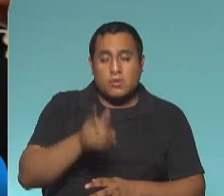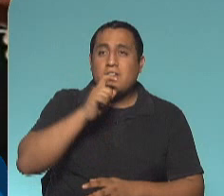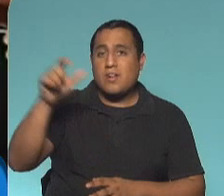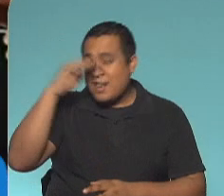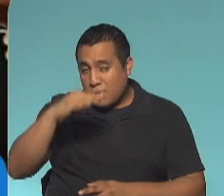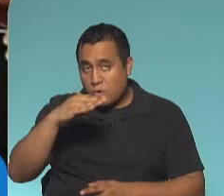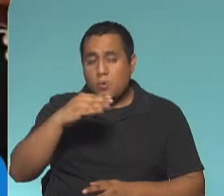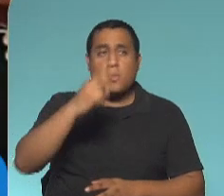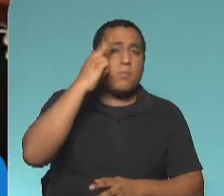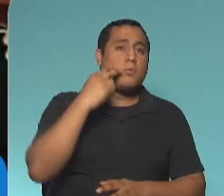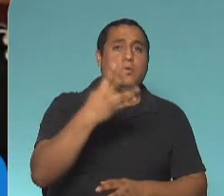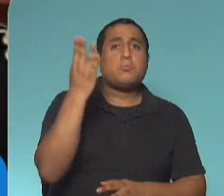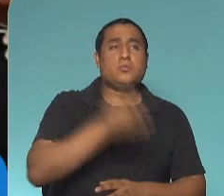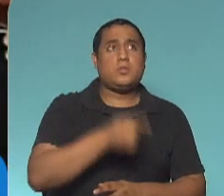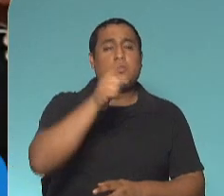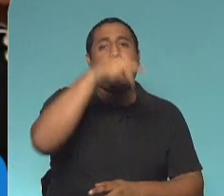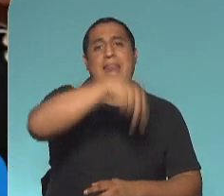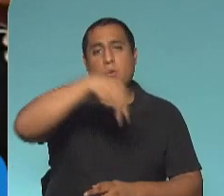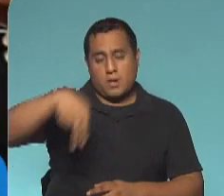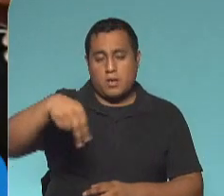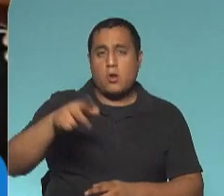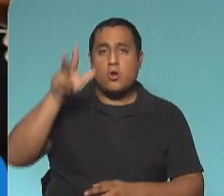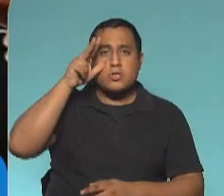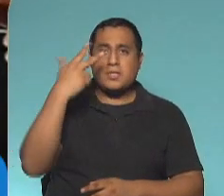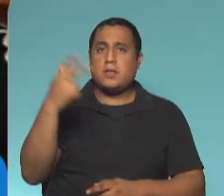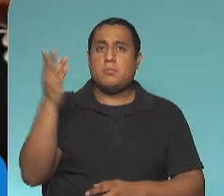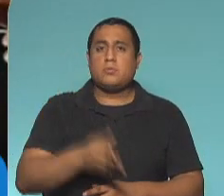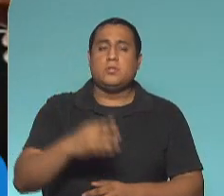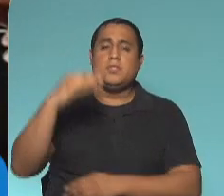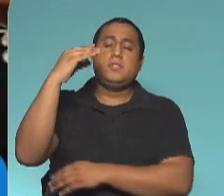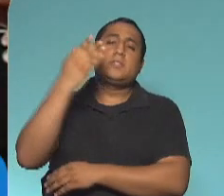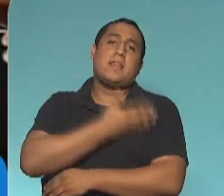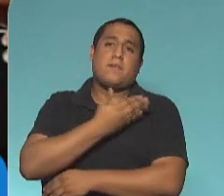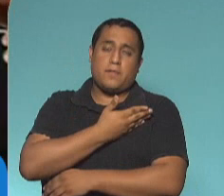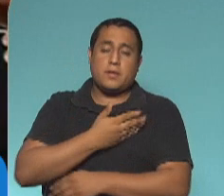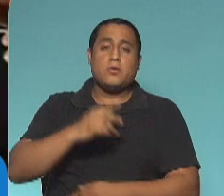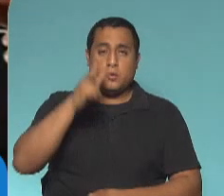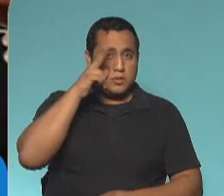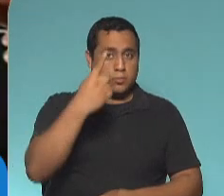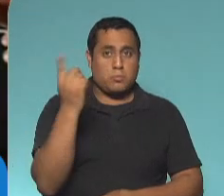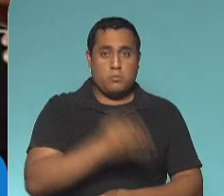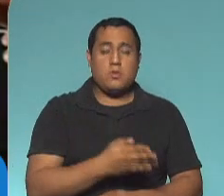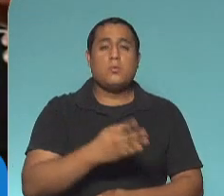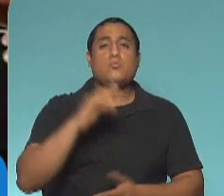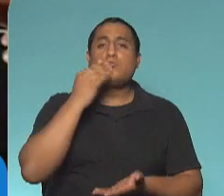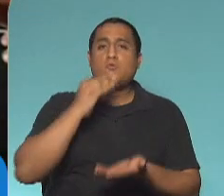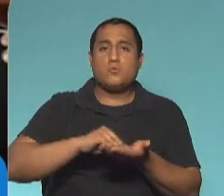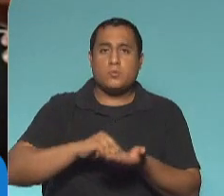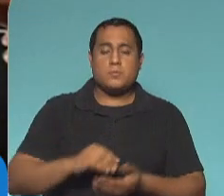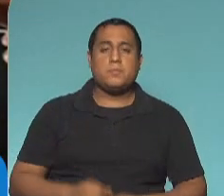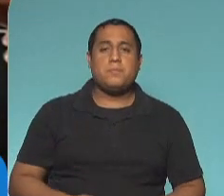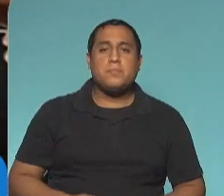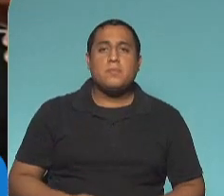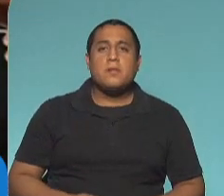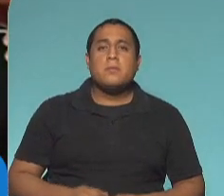Negro, el 94% en Neuquén, 83% en Santa Fe y 81% en Chubut.